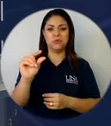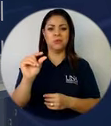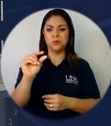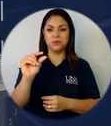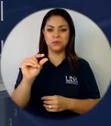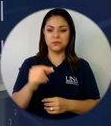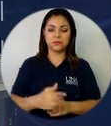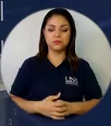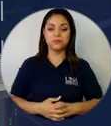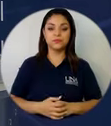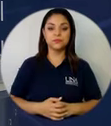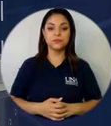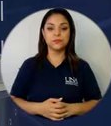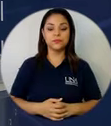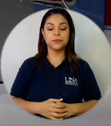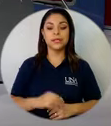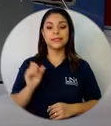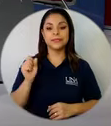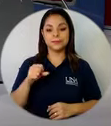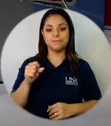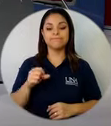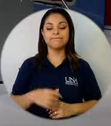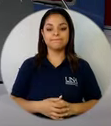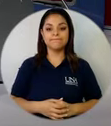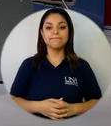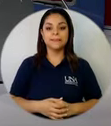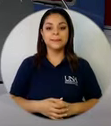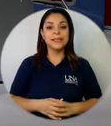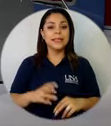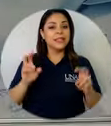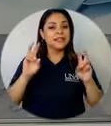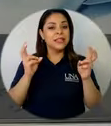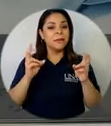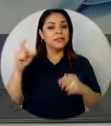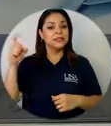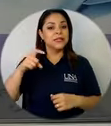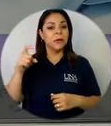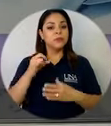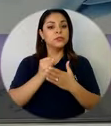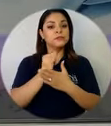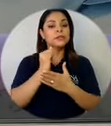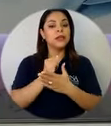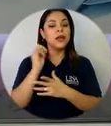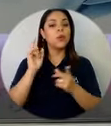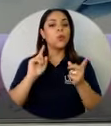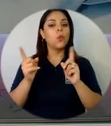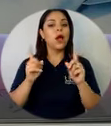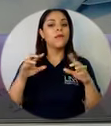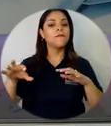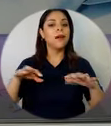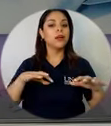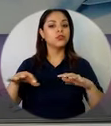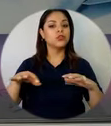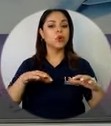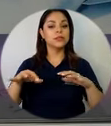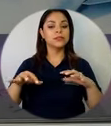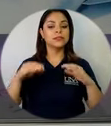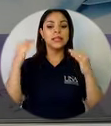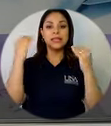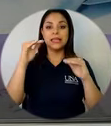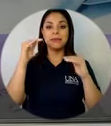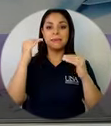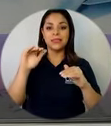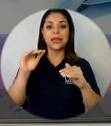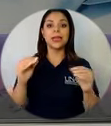Ese número es demasiado bajo. Sí, el tema acá es poder investigar cuáles son los factores